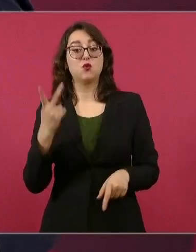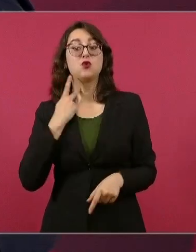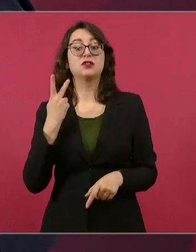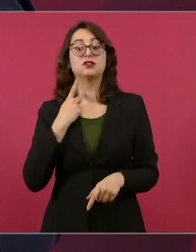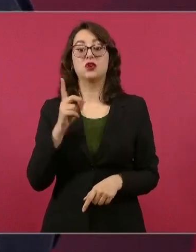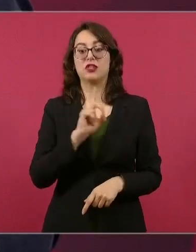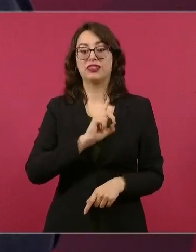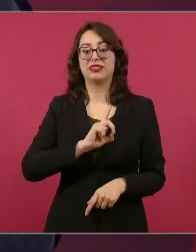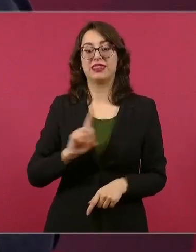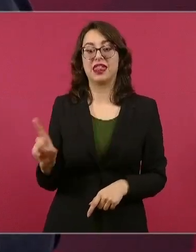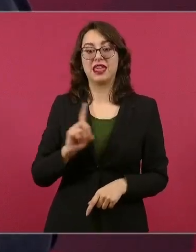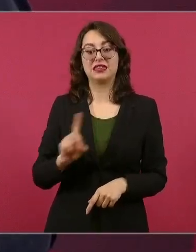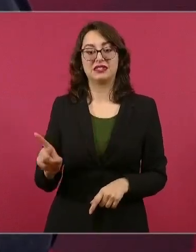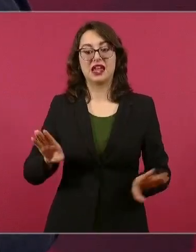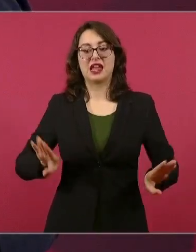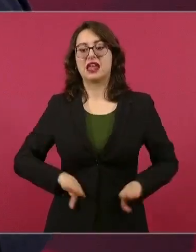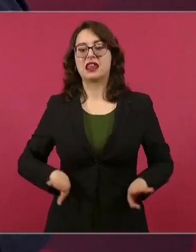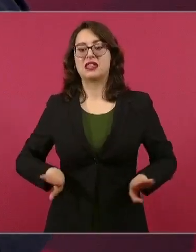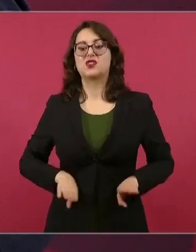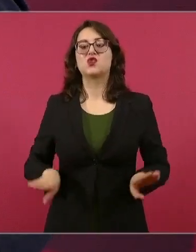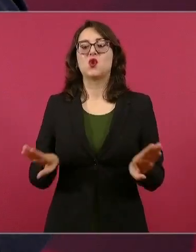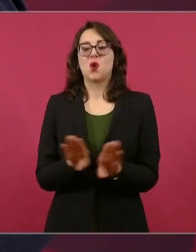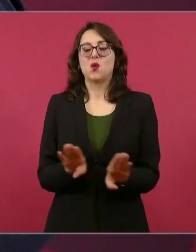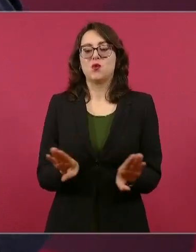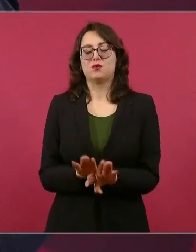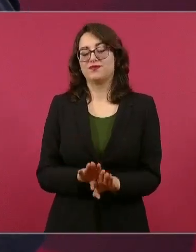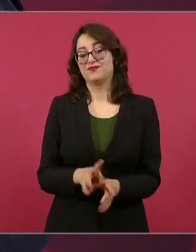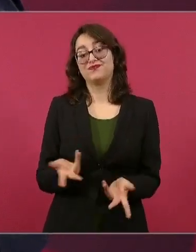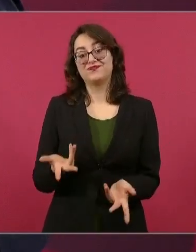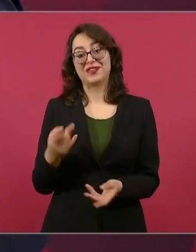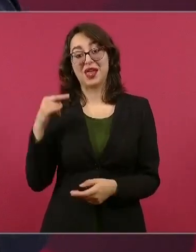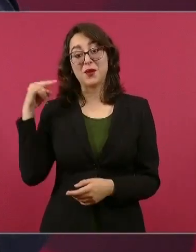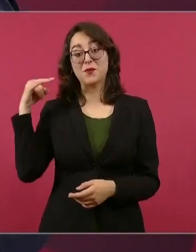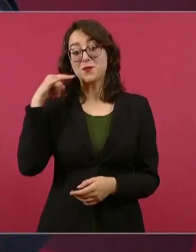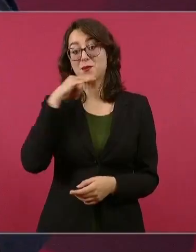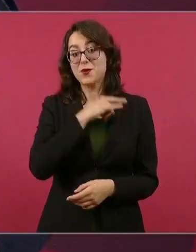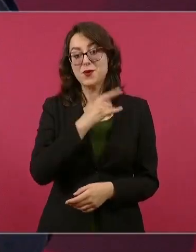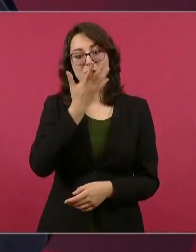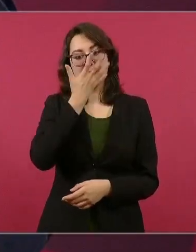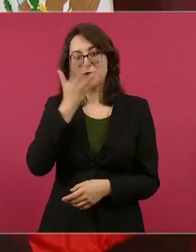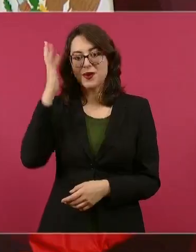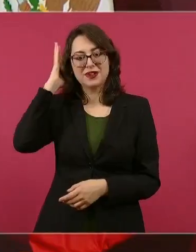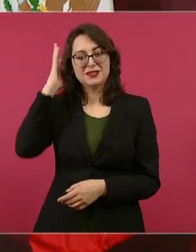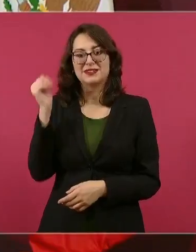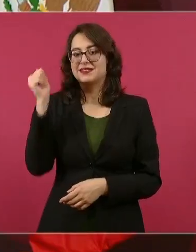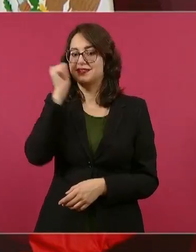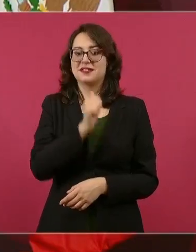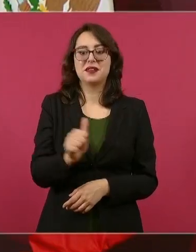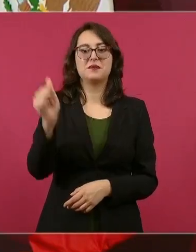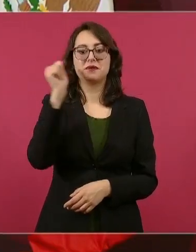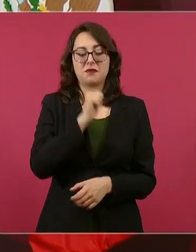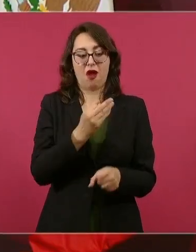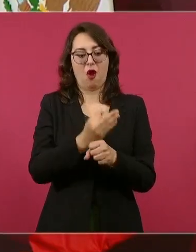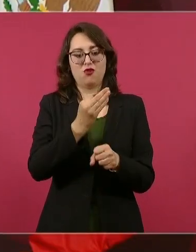Esto se pensaba, y no es nada más ella, lo hemos dicho,